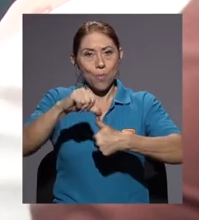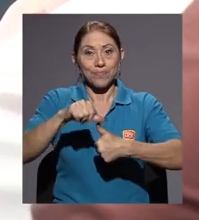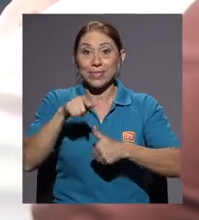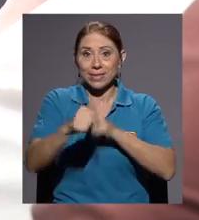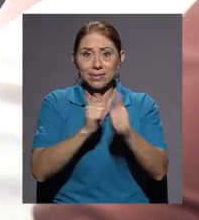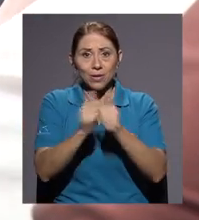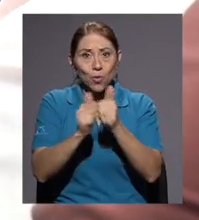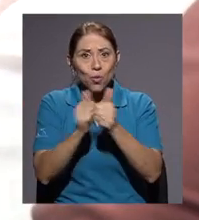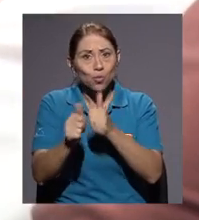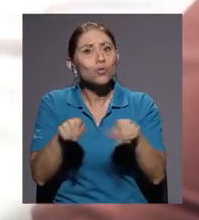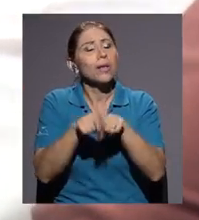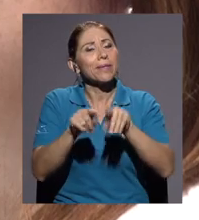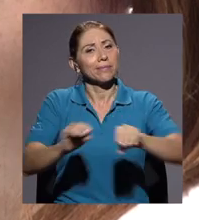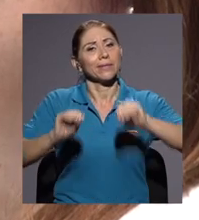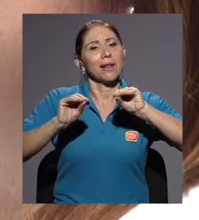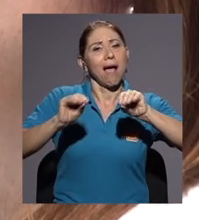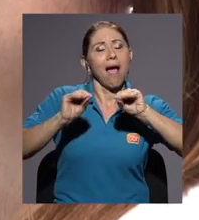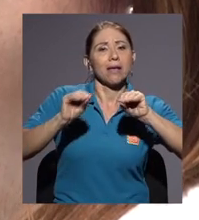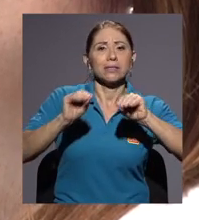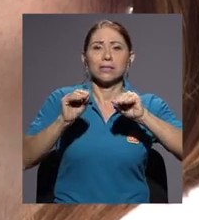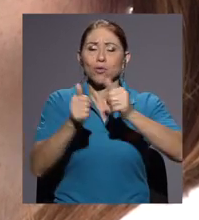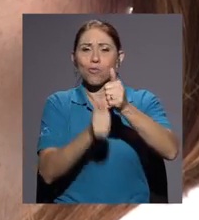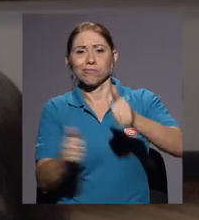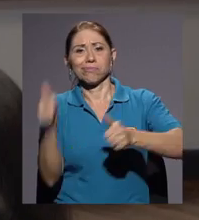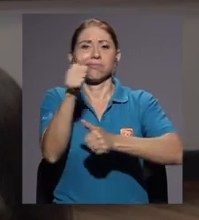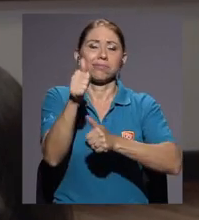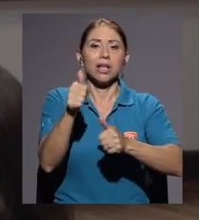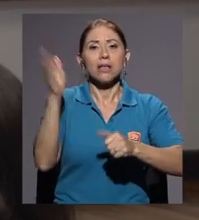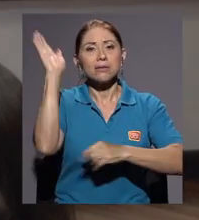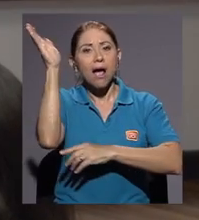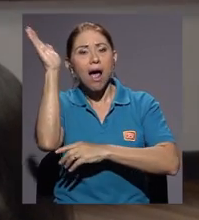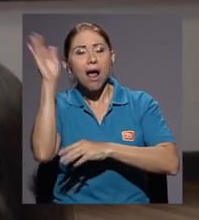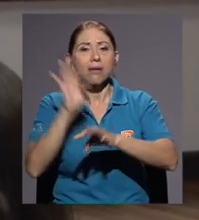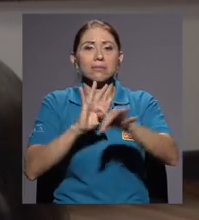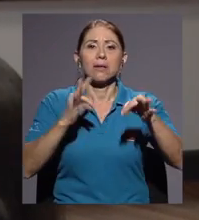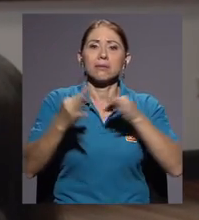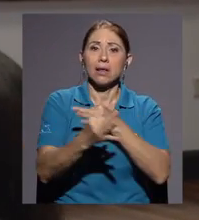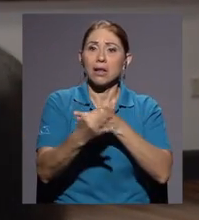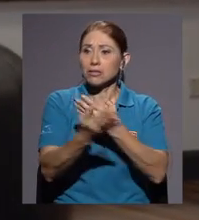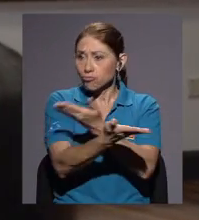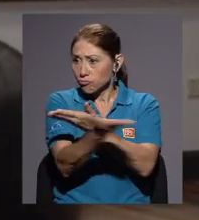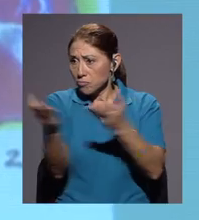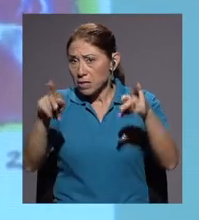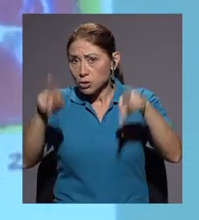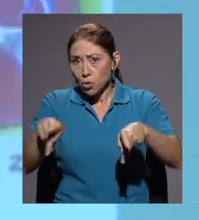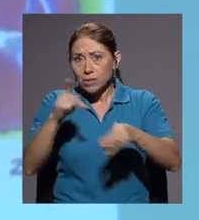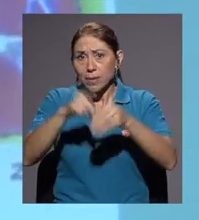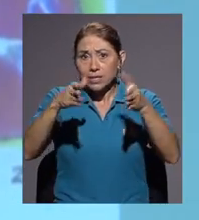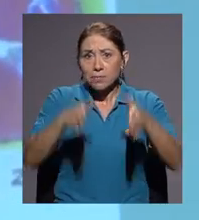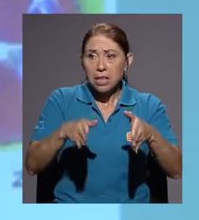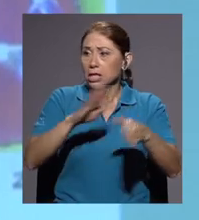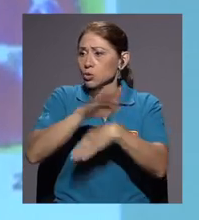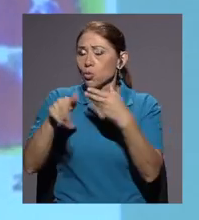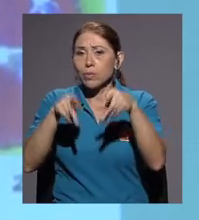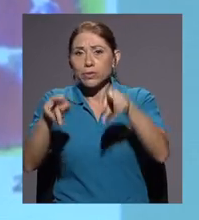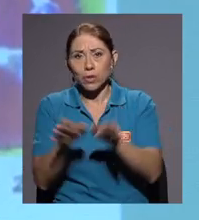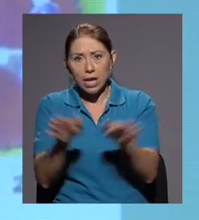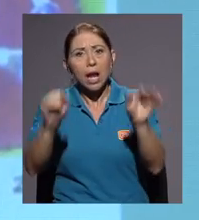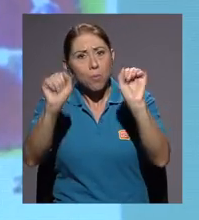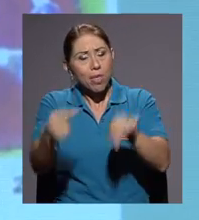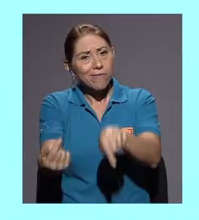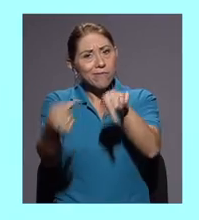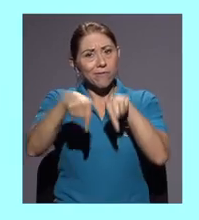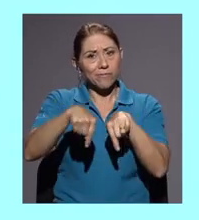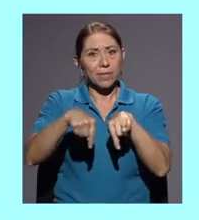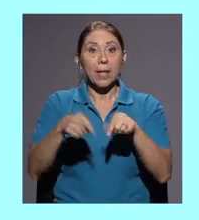se imparten clases maestras, charlas y talleres abiertas al público y a los participantes. Con una explicación sobre la anatomía de